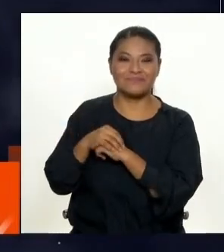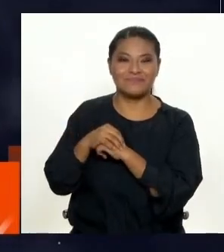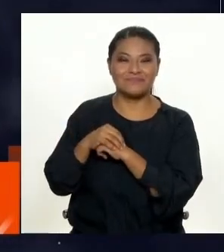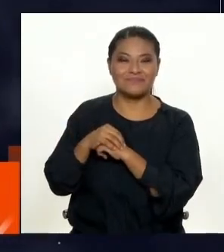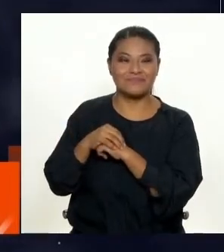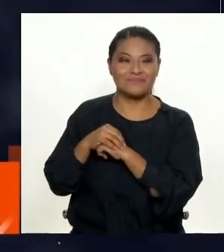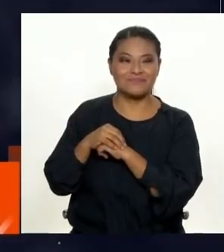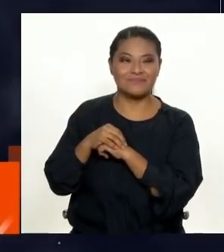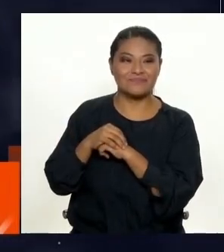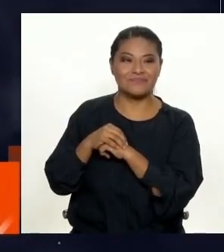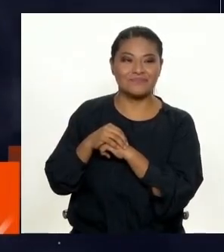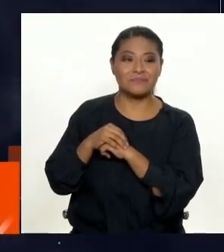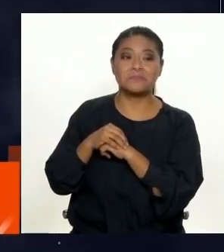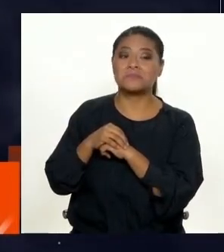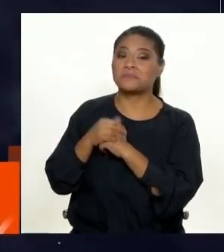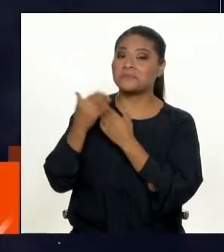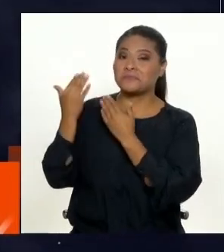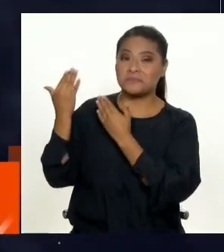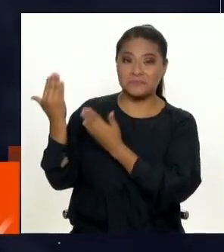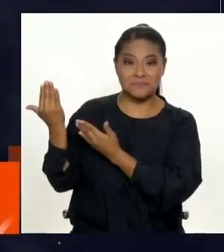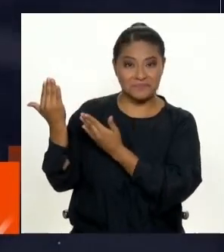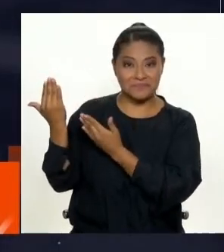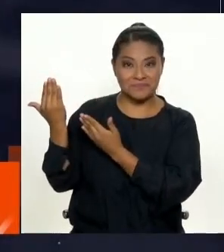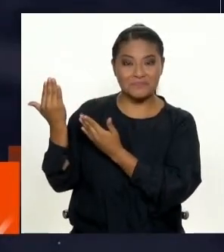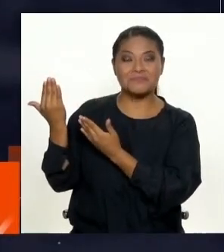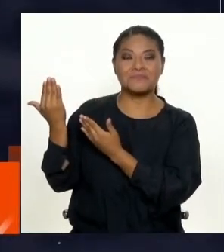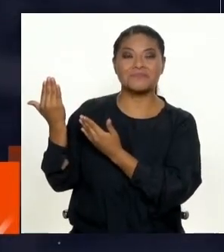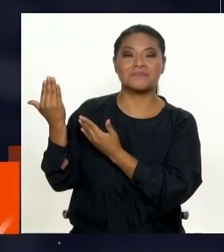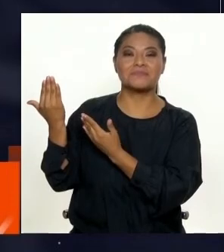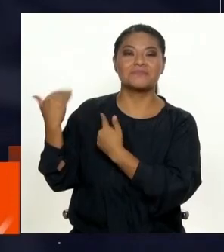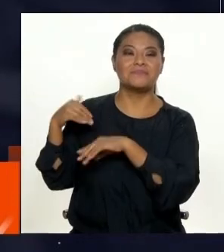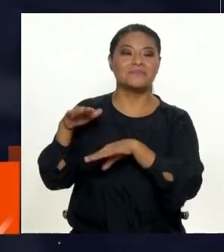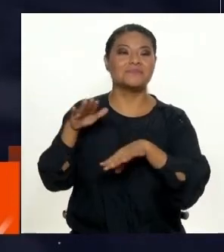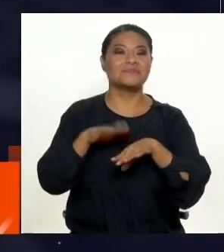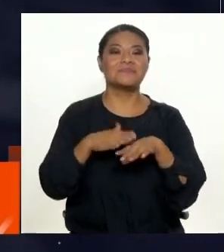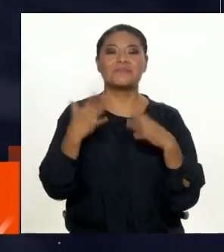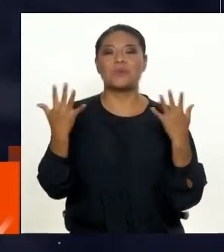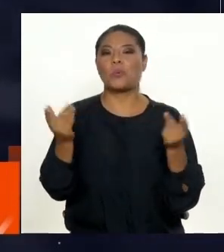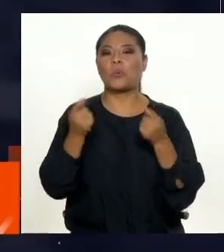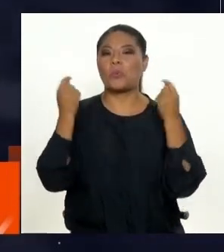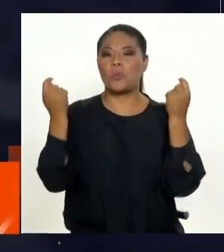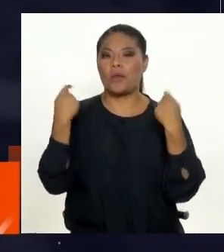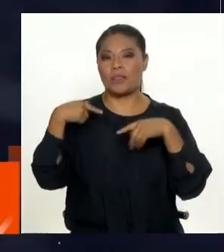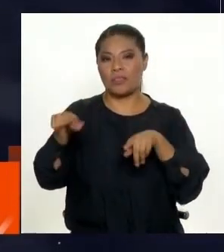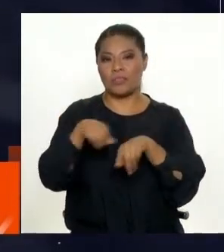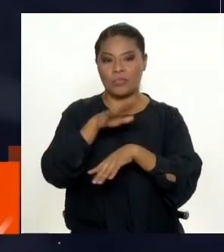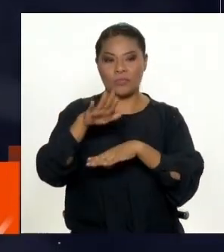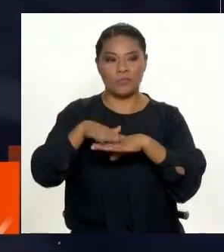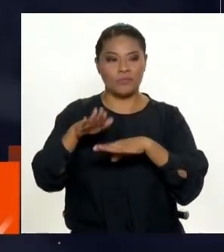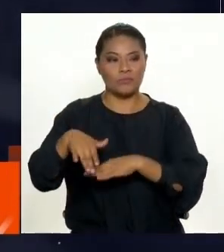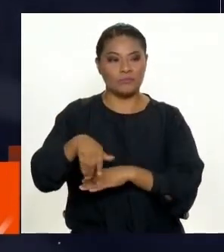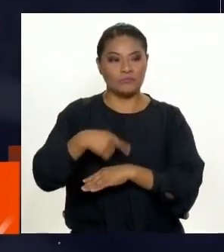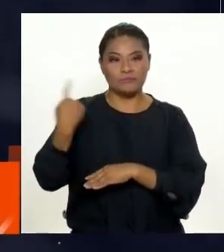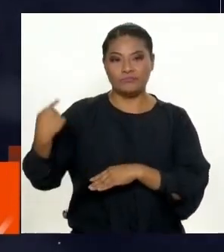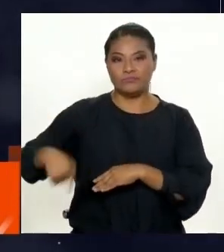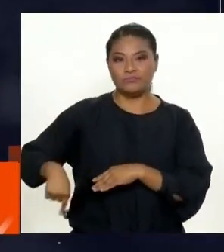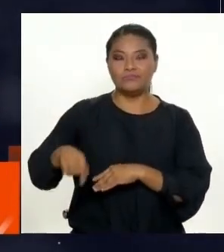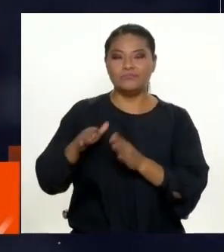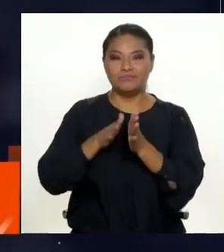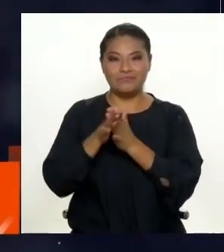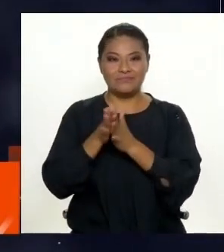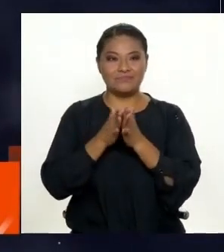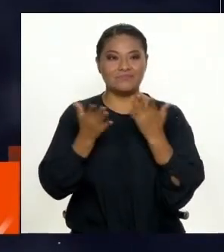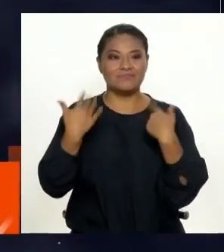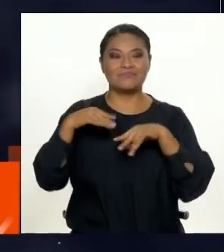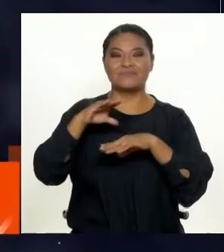ese bote de dragón es precisamente porque este festival, Romy, es el Dragon Boat Festival, el festival del bote del dragón en la ciudad de